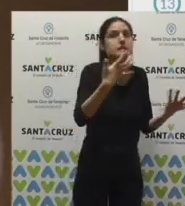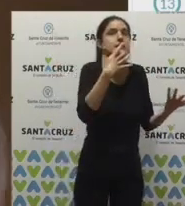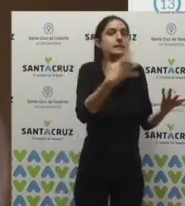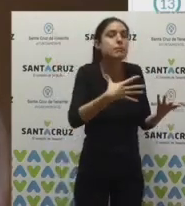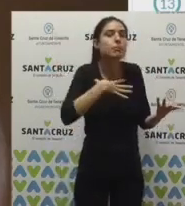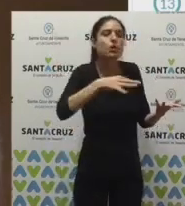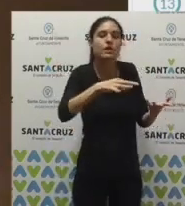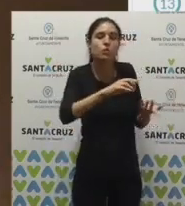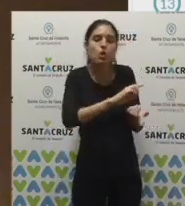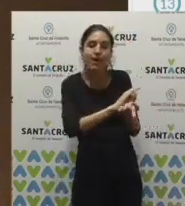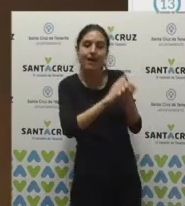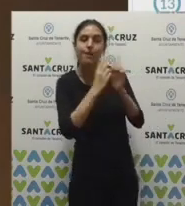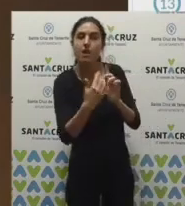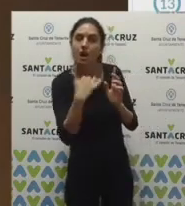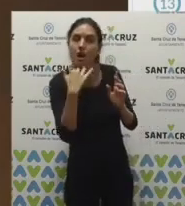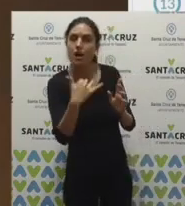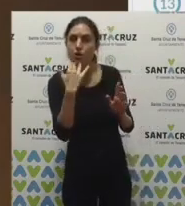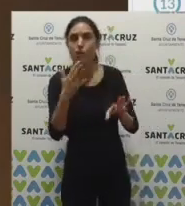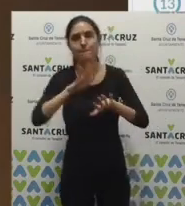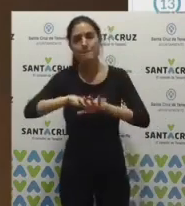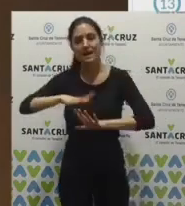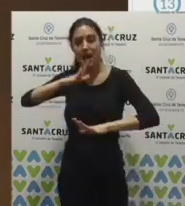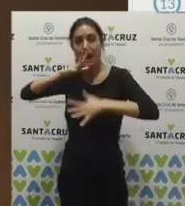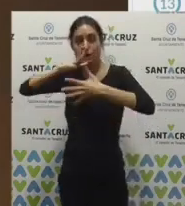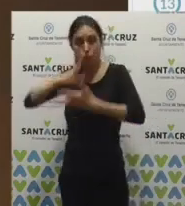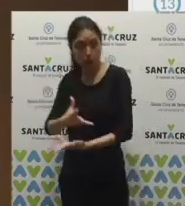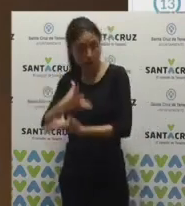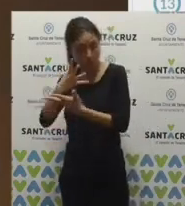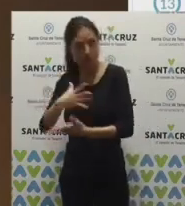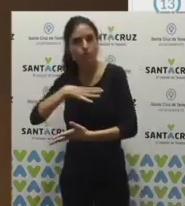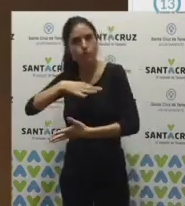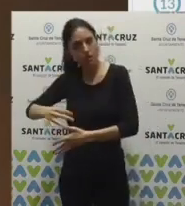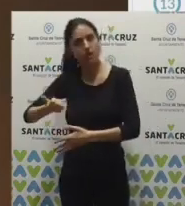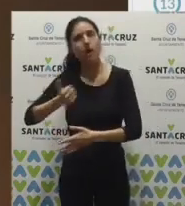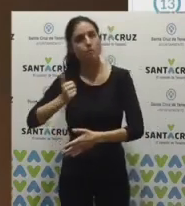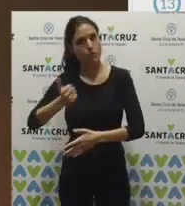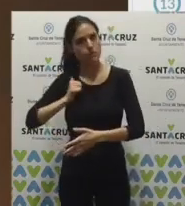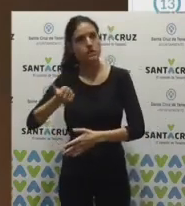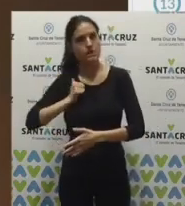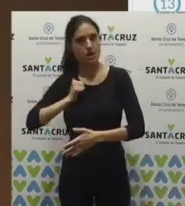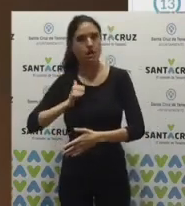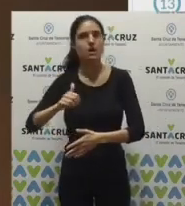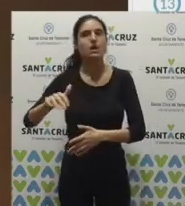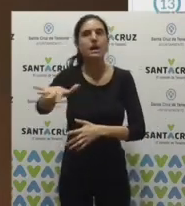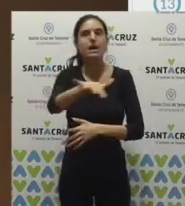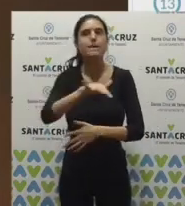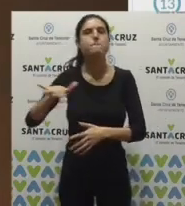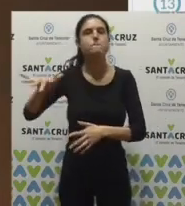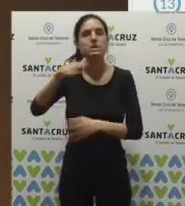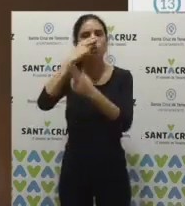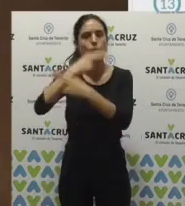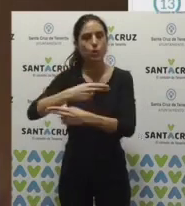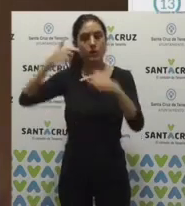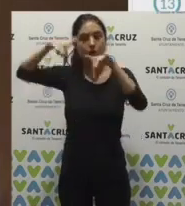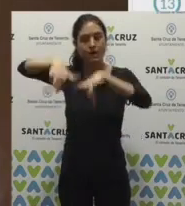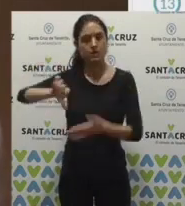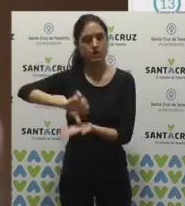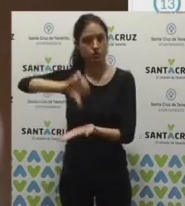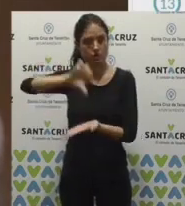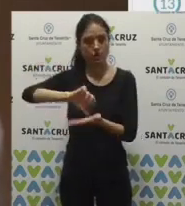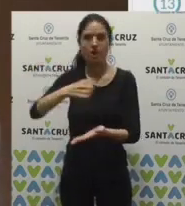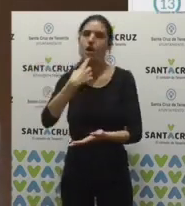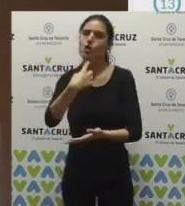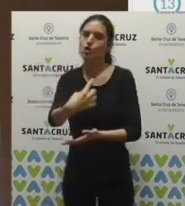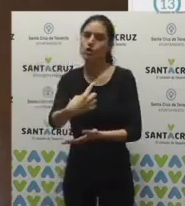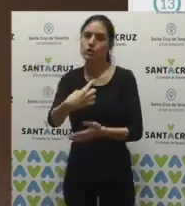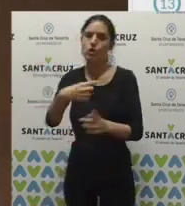reorientarlas a sacarle en este momento el mayor provecho posible a los espacios públicos en nuestra ciudad y no lo digo sólo desde el puesto